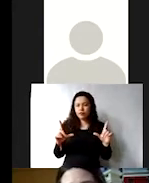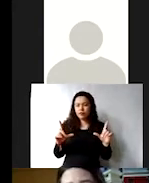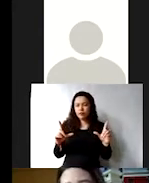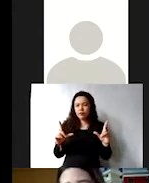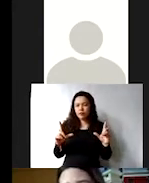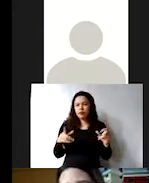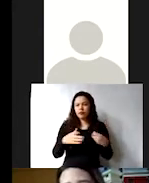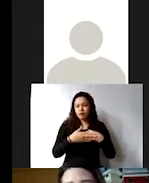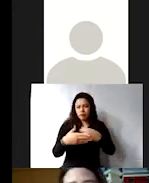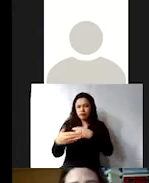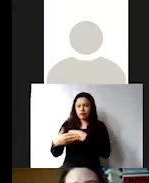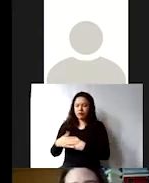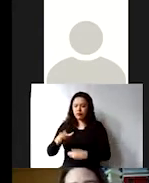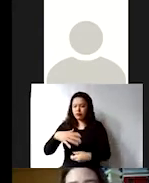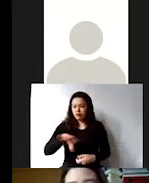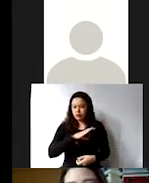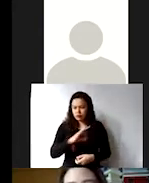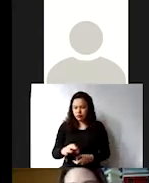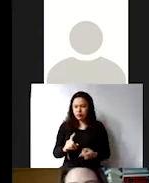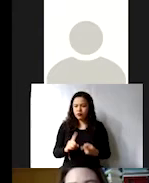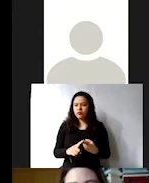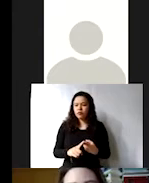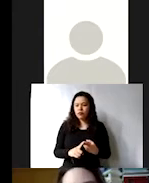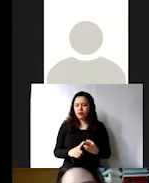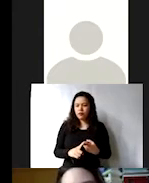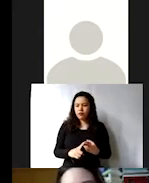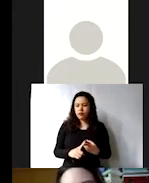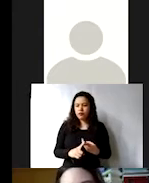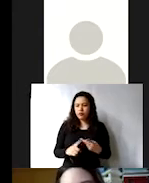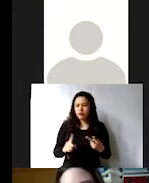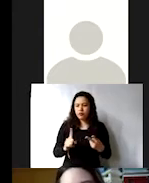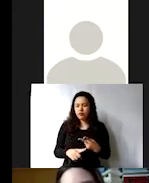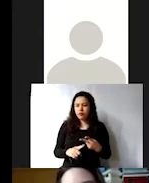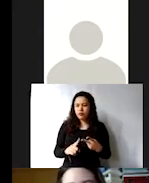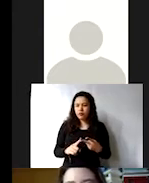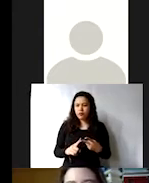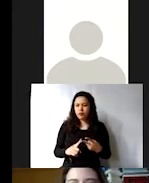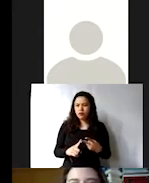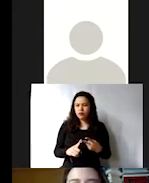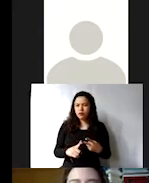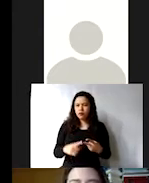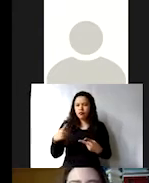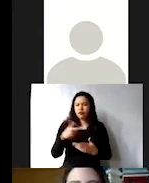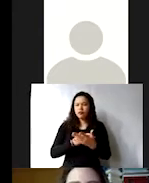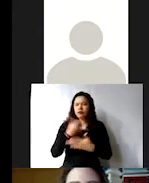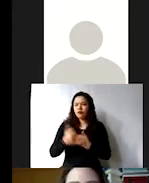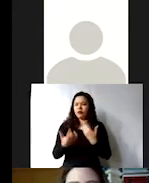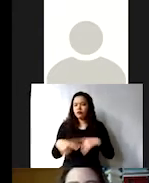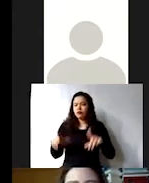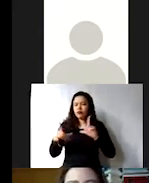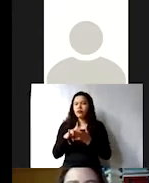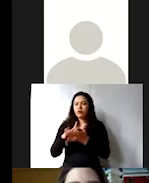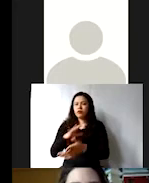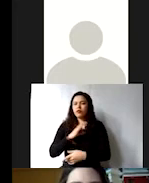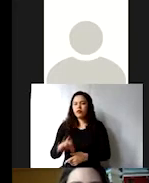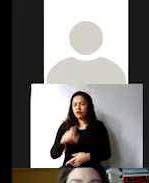convocatorias, como otras plataformas que les pueden ayudar particularmente con sus proyectos, así como aquellas que son